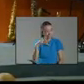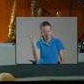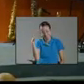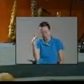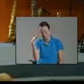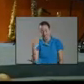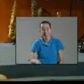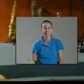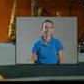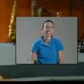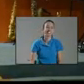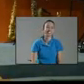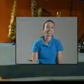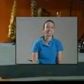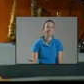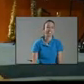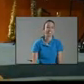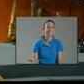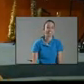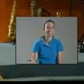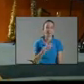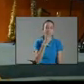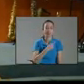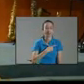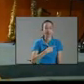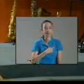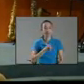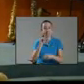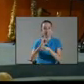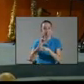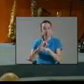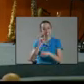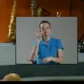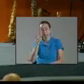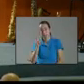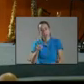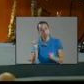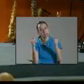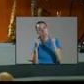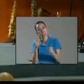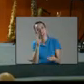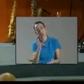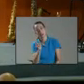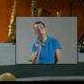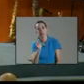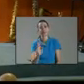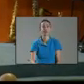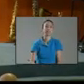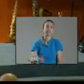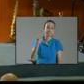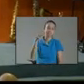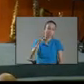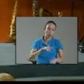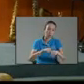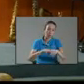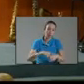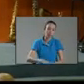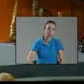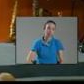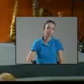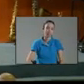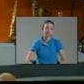huya se shalom alen in Ru, Ve al